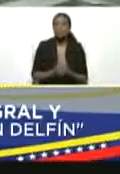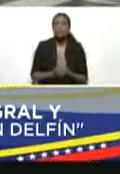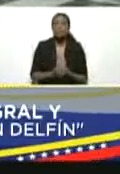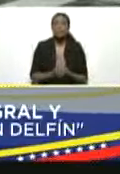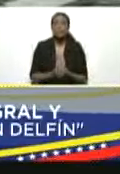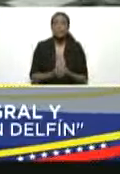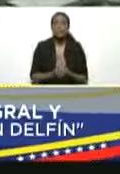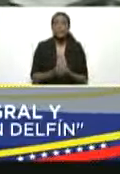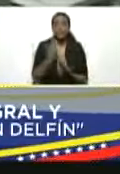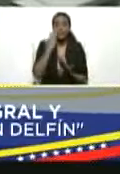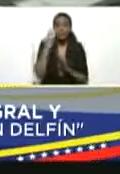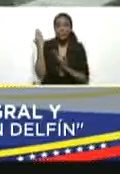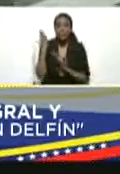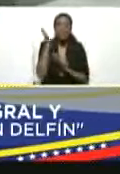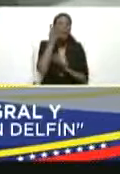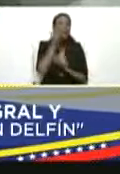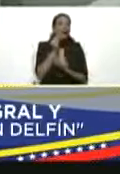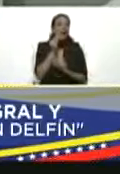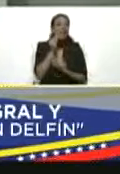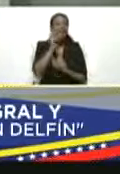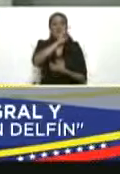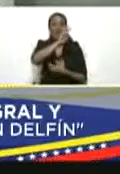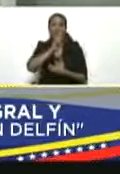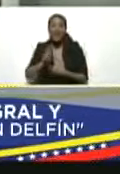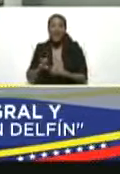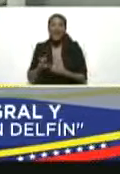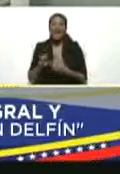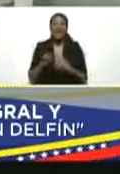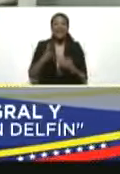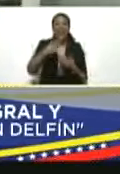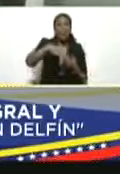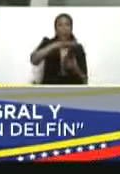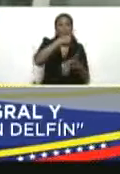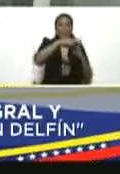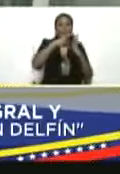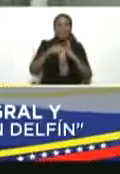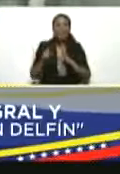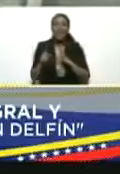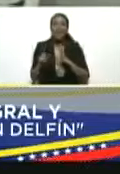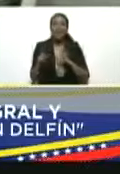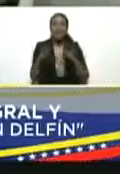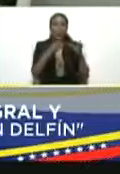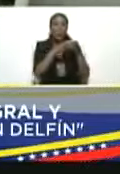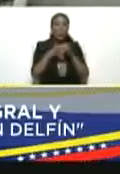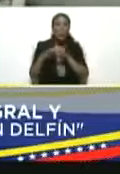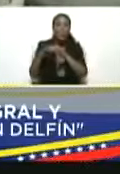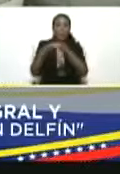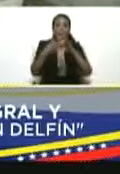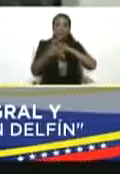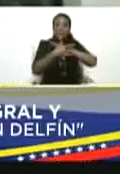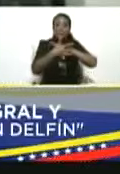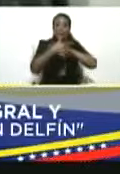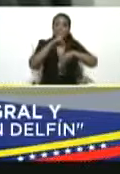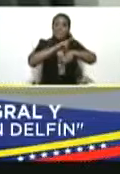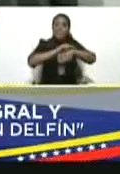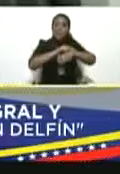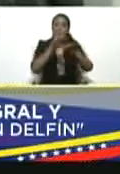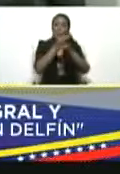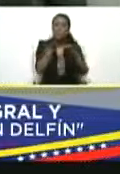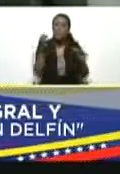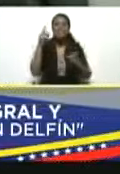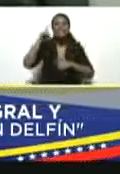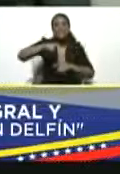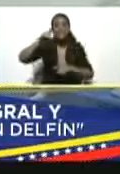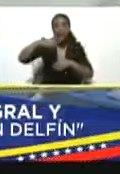atención Mira una muchacha de balera una muchacha de Artemisa y todos los equipos todos los equipos que son